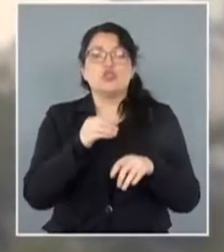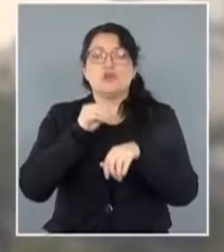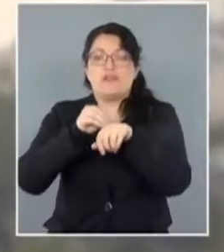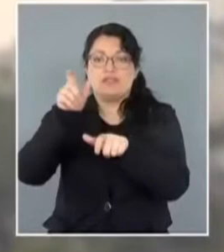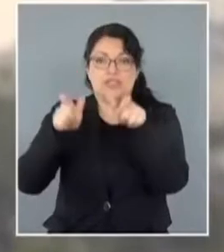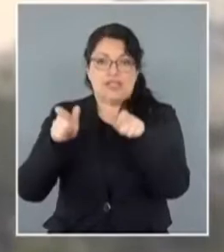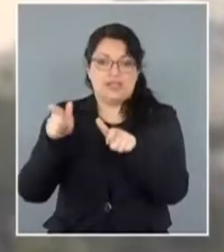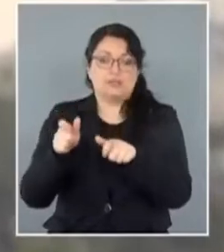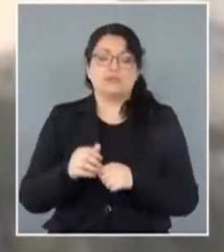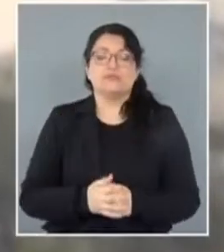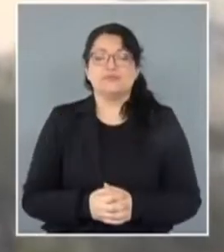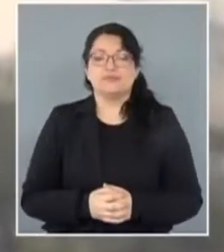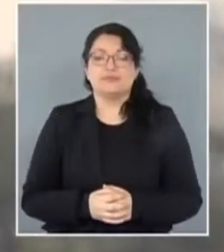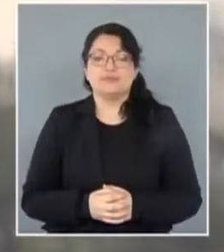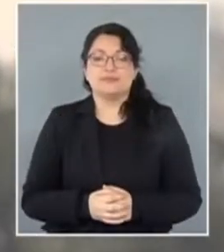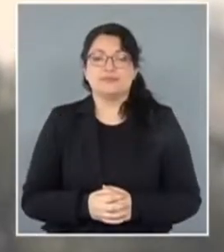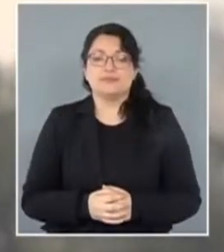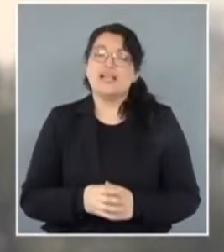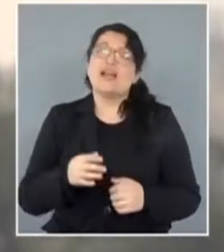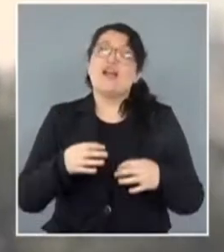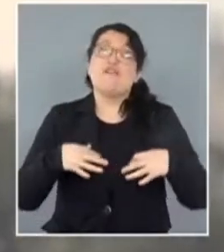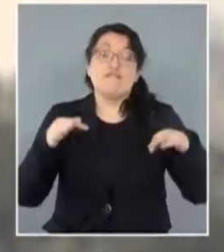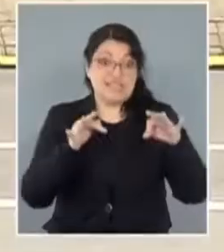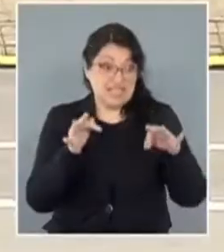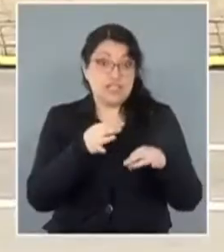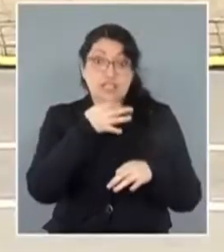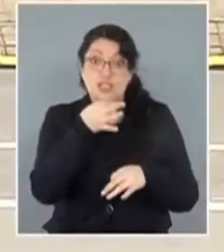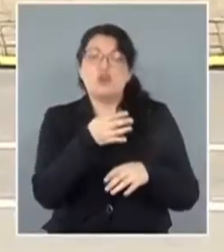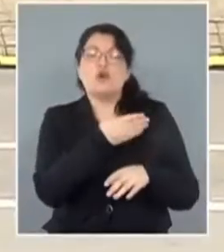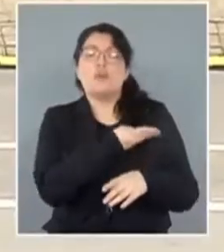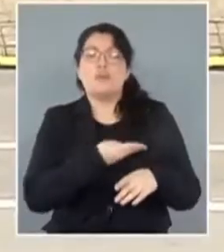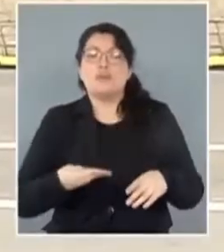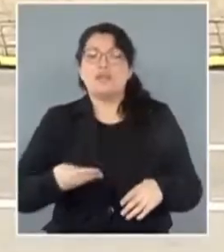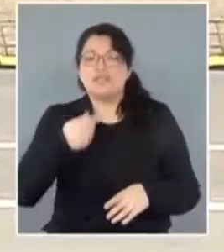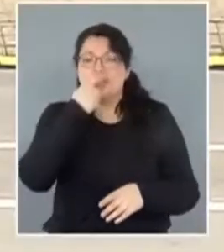al personal. Felicitaciones, ha dicho el presidente Gabriel Boric.